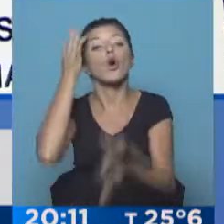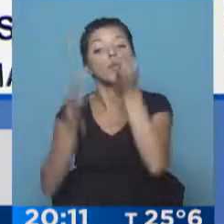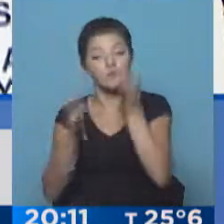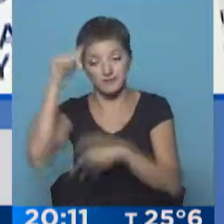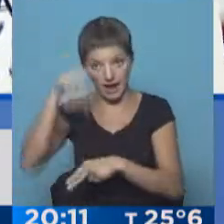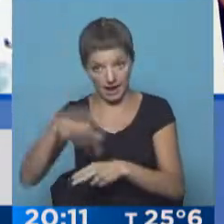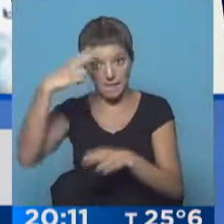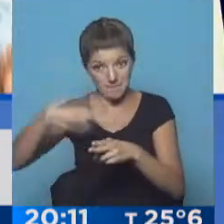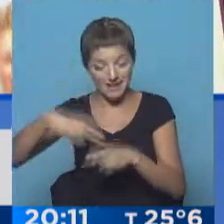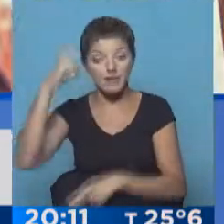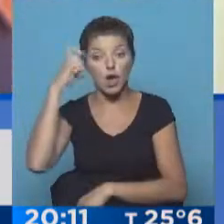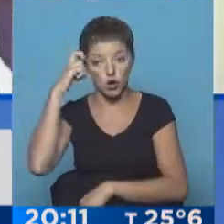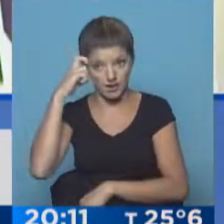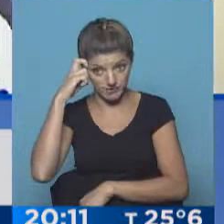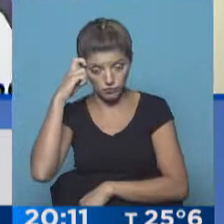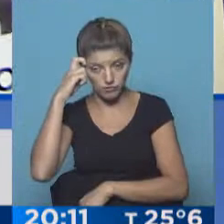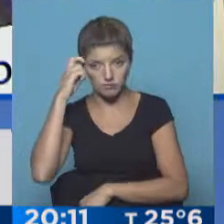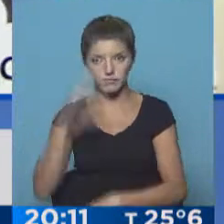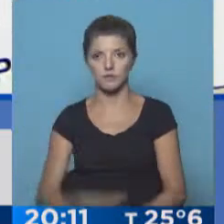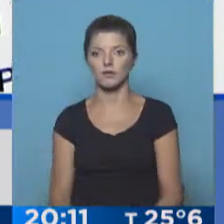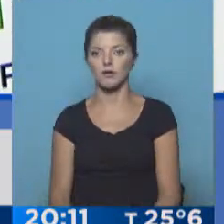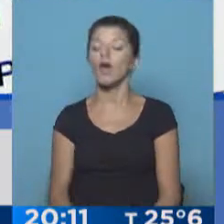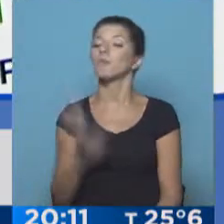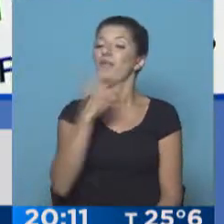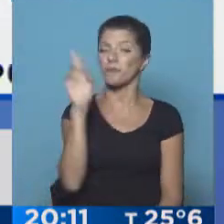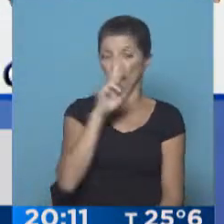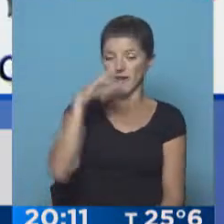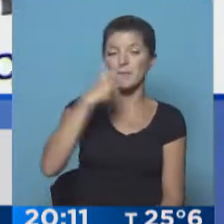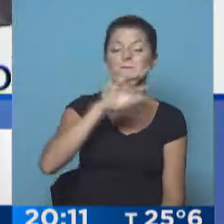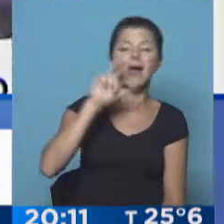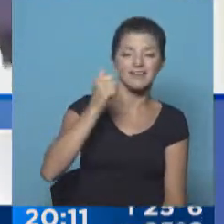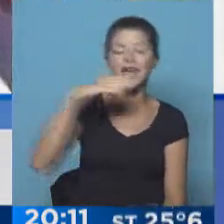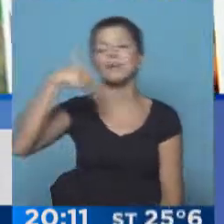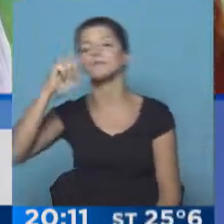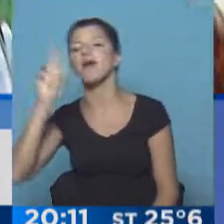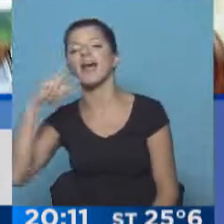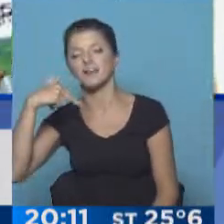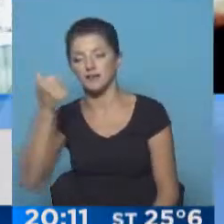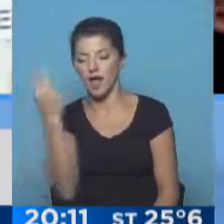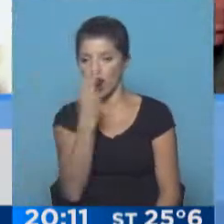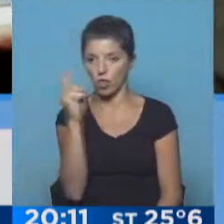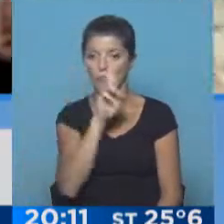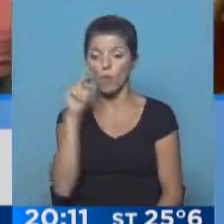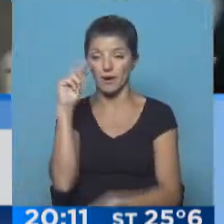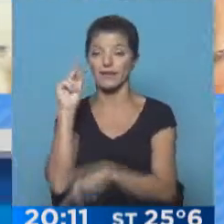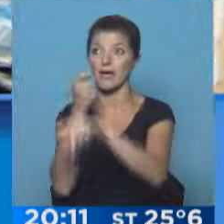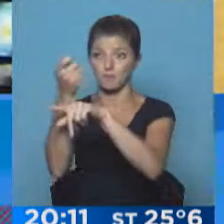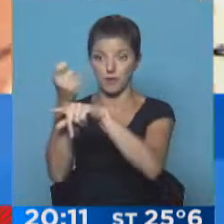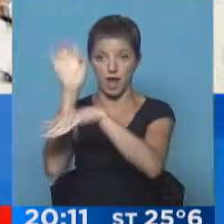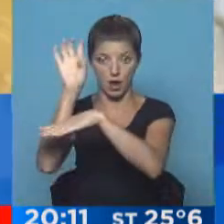frente al Congreso, entonces por María José y Marina, las dos chicas asesinadas allí en el Ecuador.